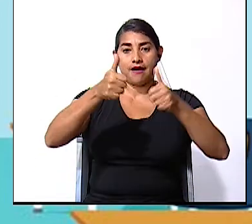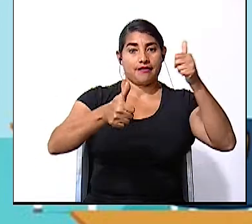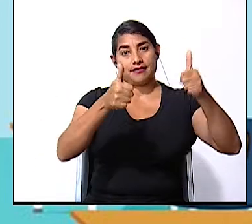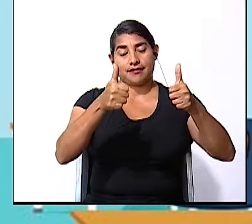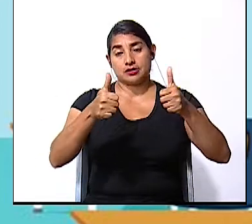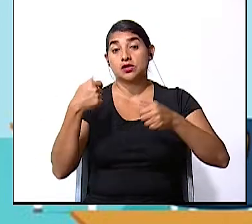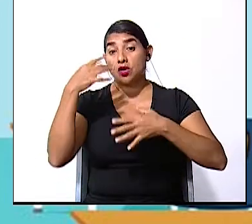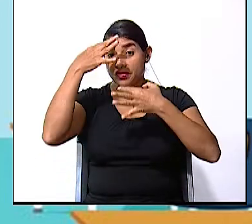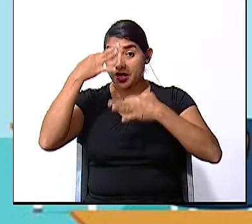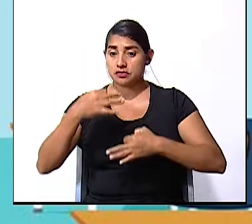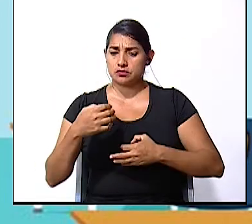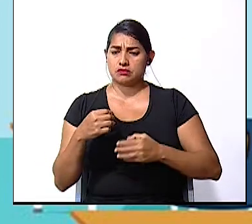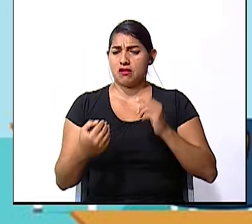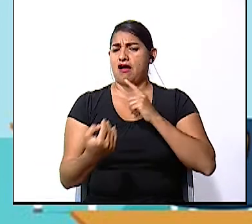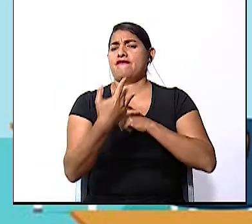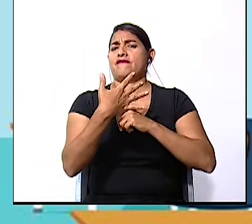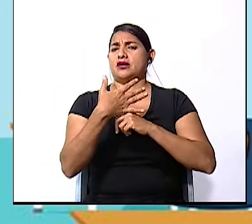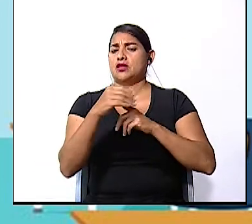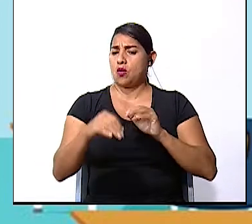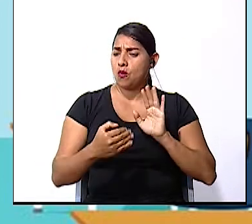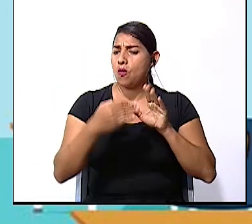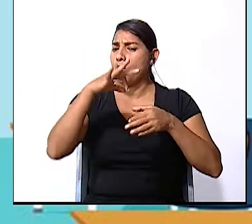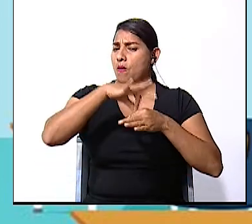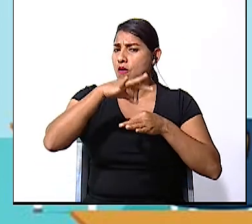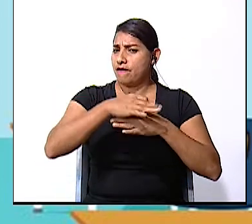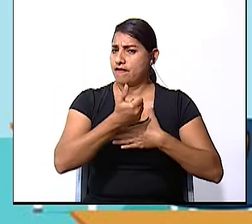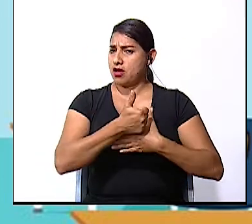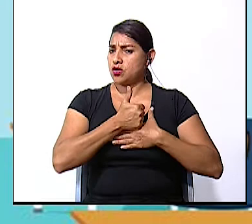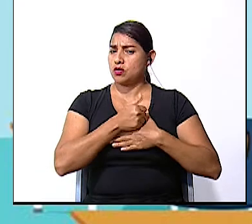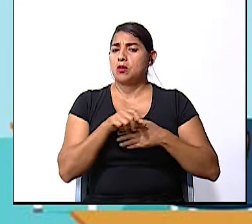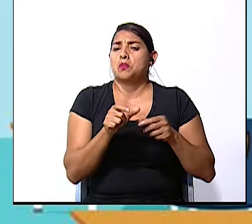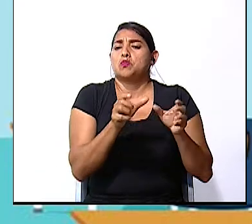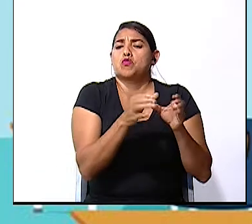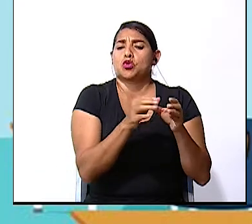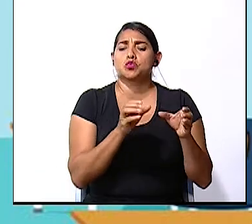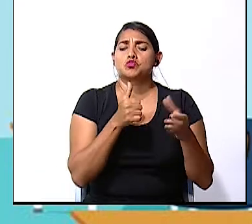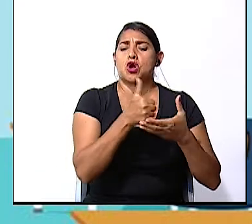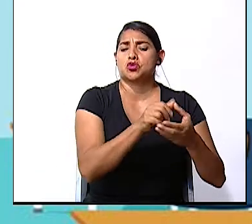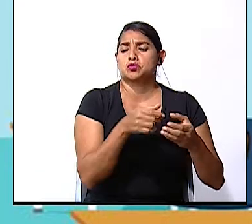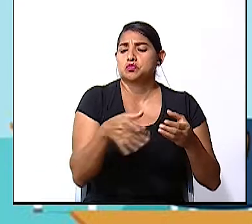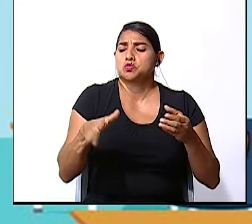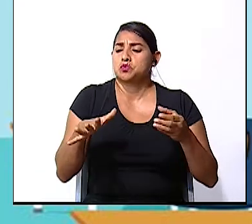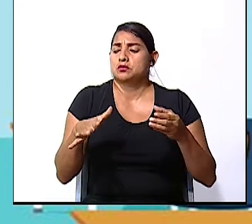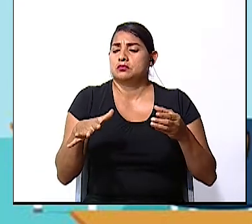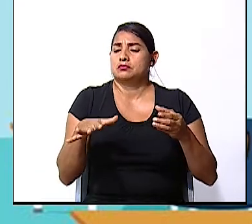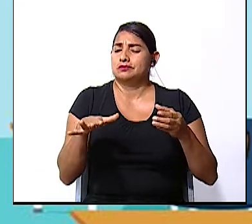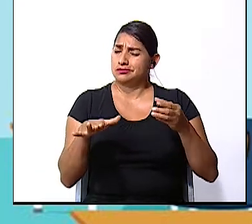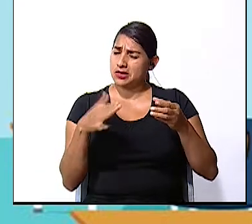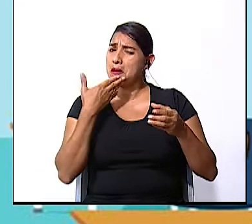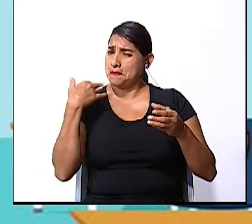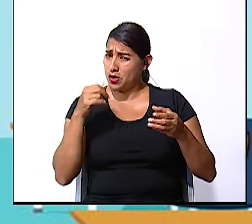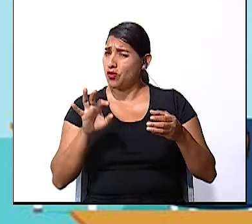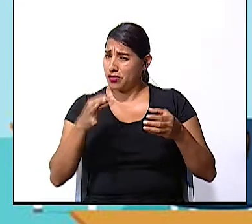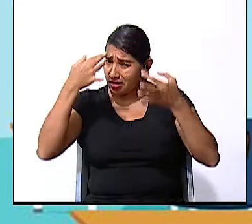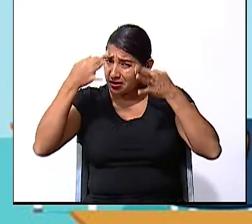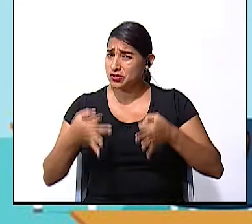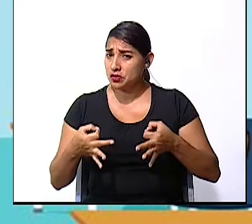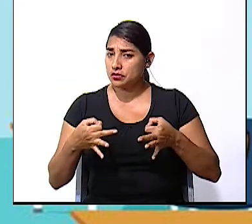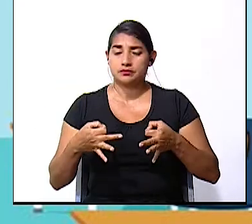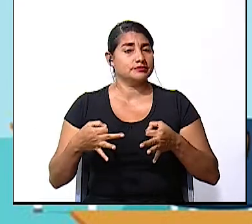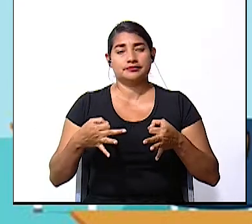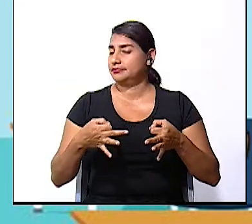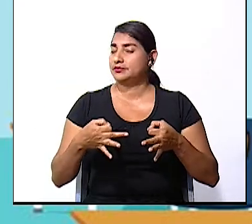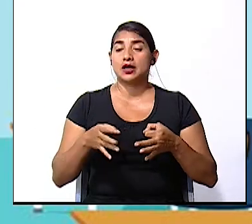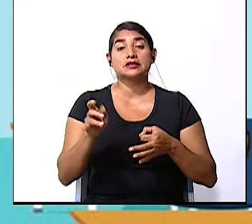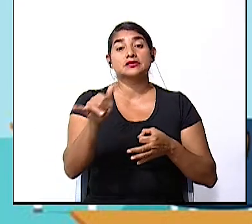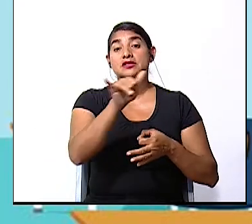tomamos decisiones que afecten o beneficien a unos pocos, no va a ser la mejor decisión. Y más o